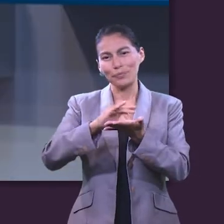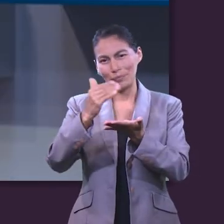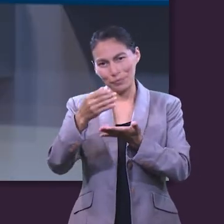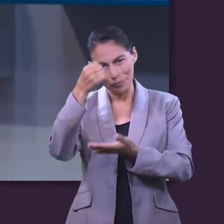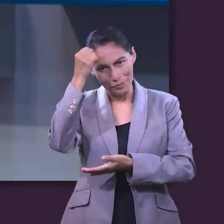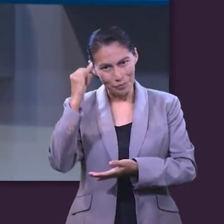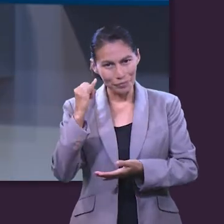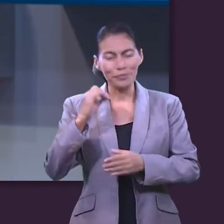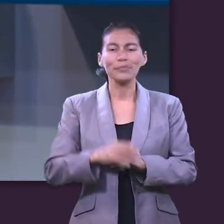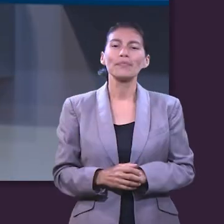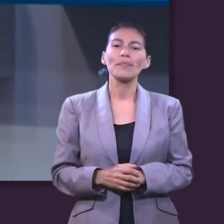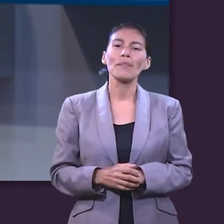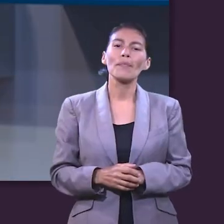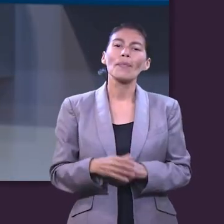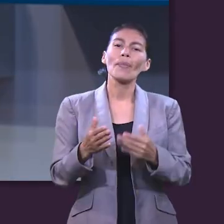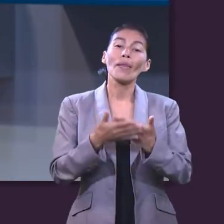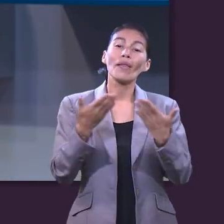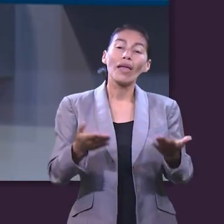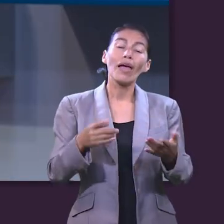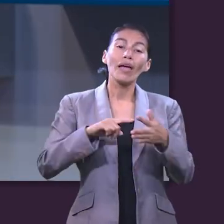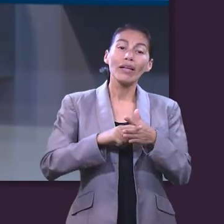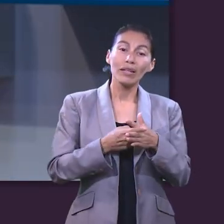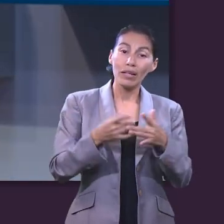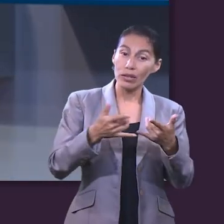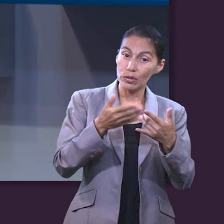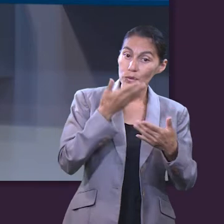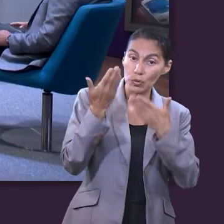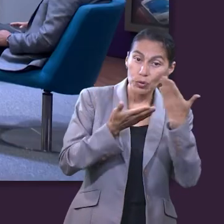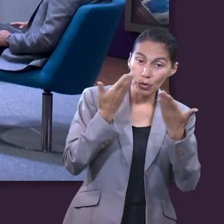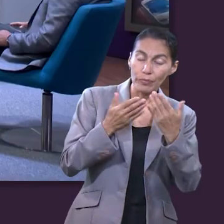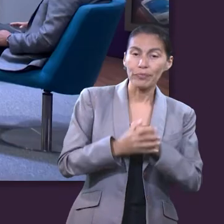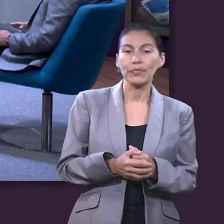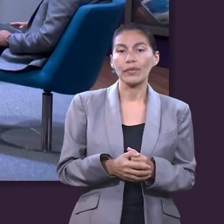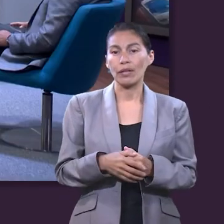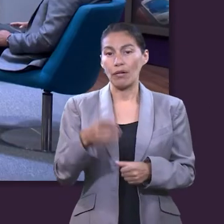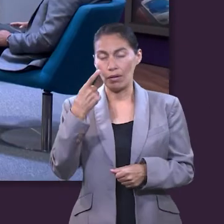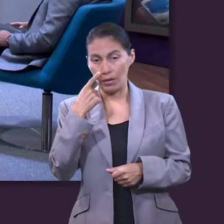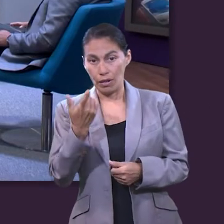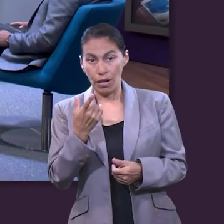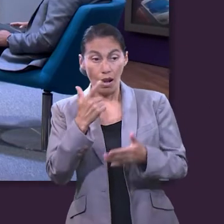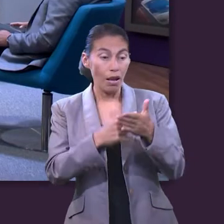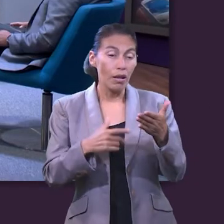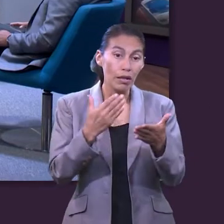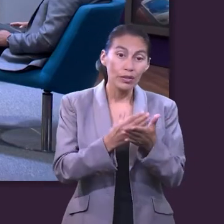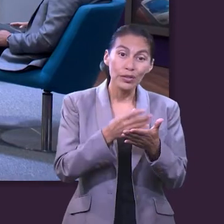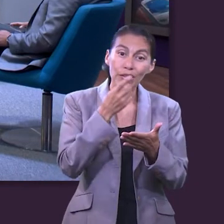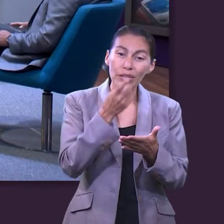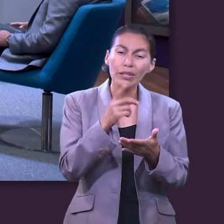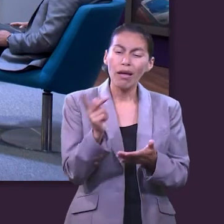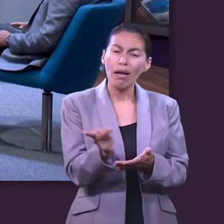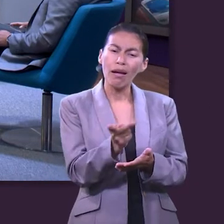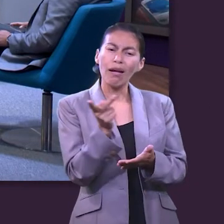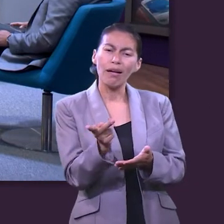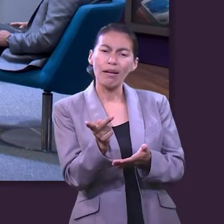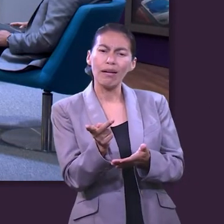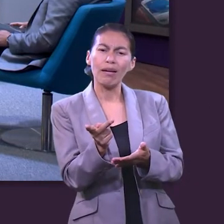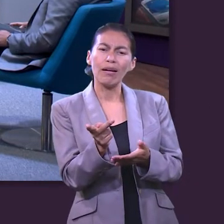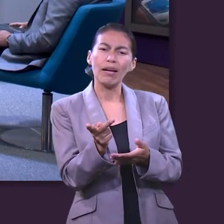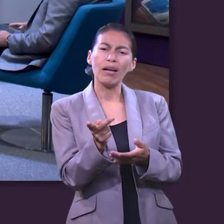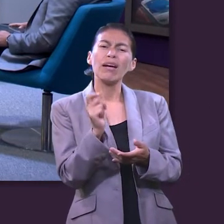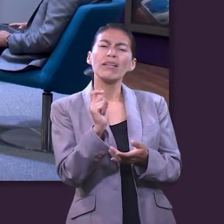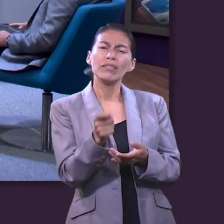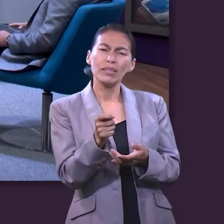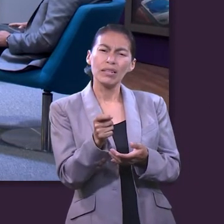Pues bueno, vamos a comenzar con el estudio y fíjense que la lección propone que analicemos una pregunta bien